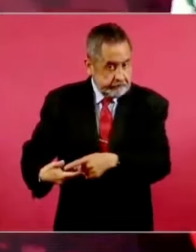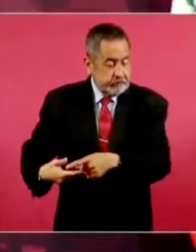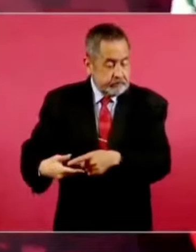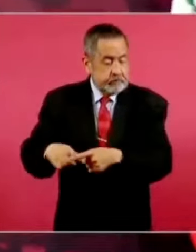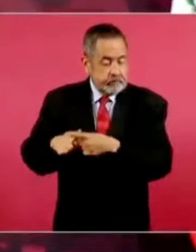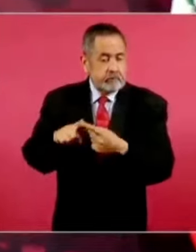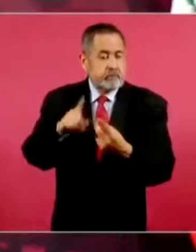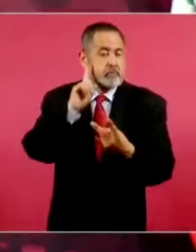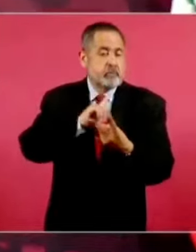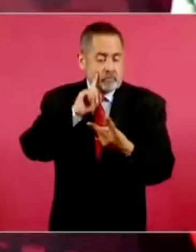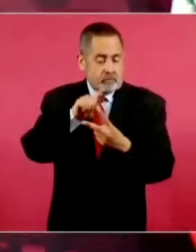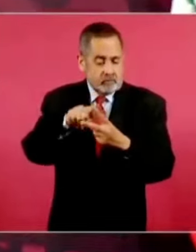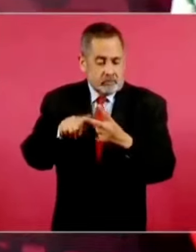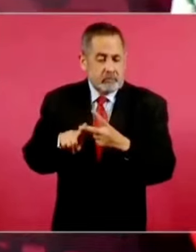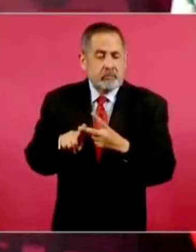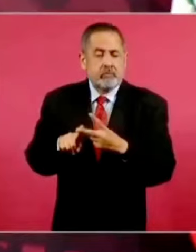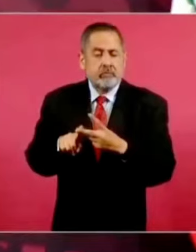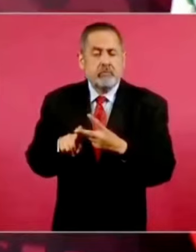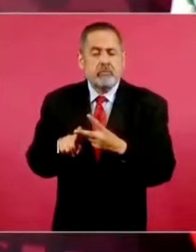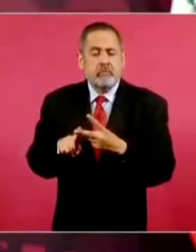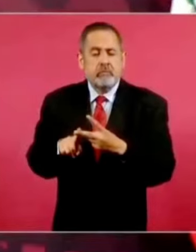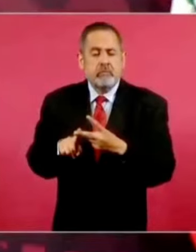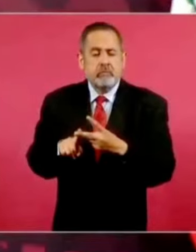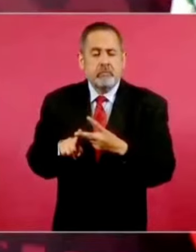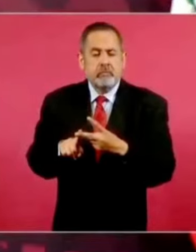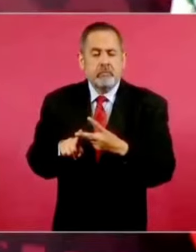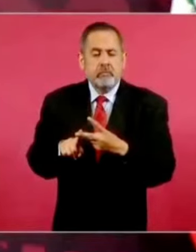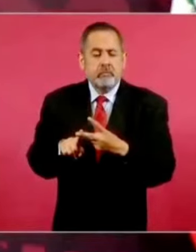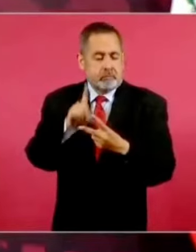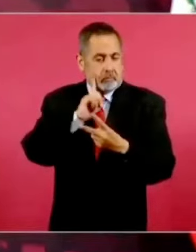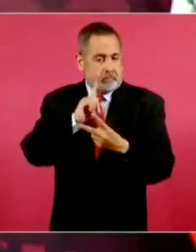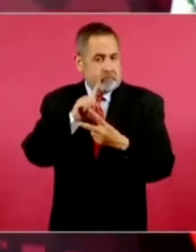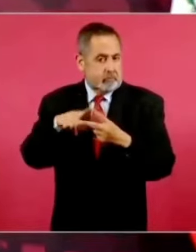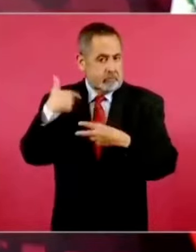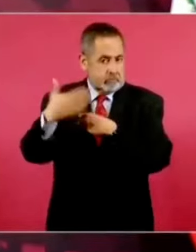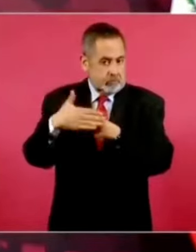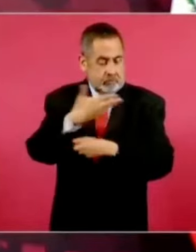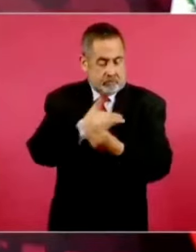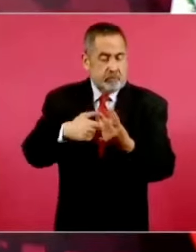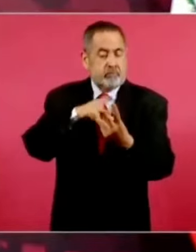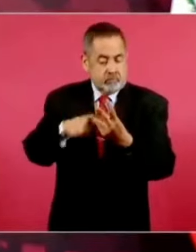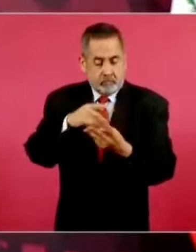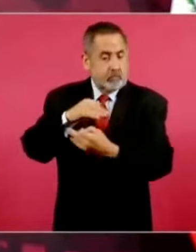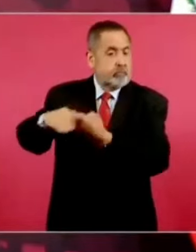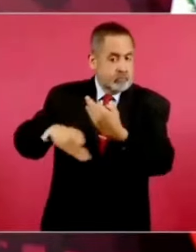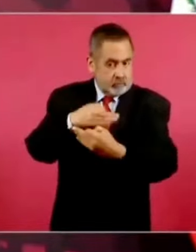las candidatas a presidenta, a presidentas, el candidato, todos